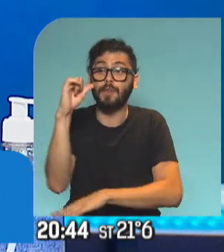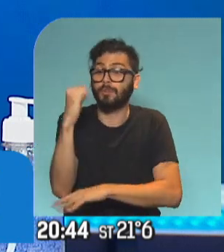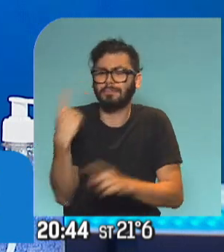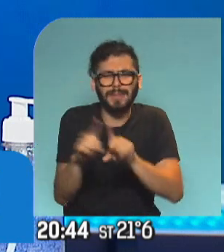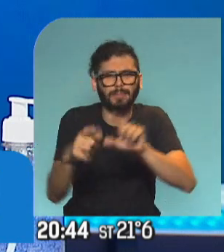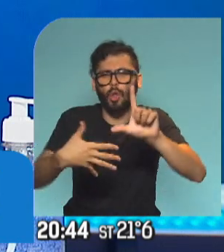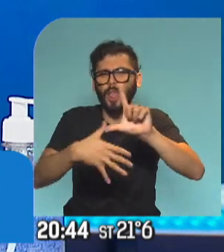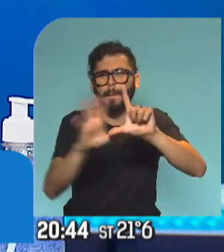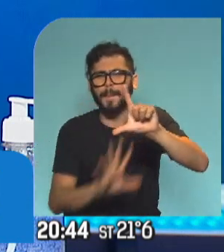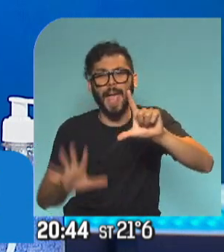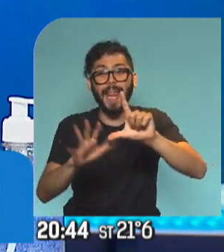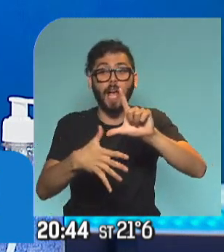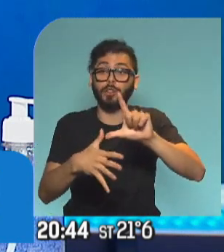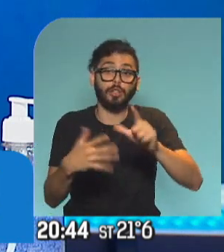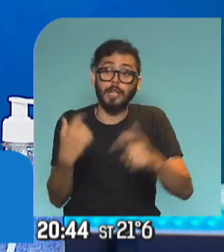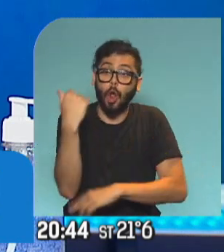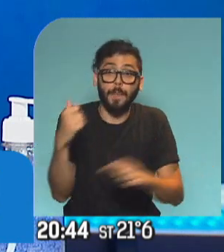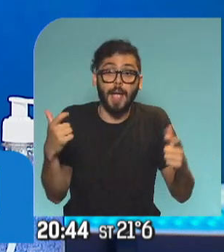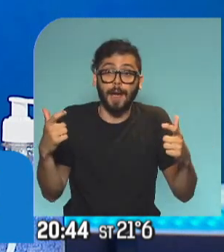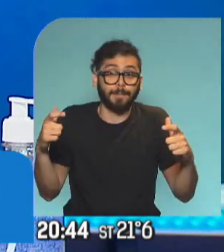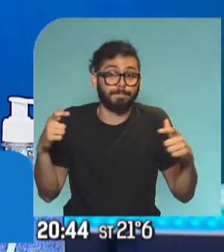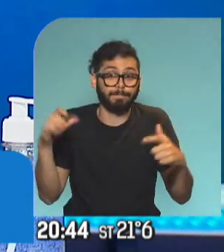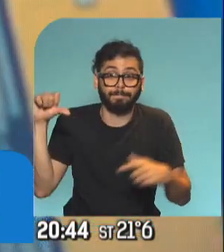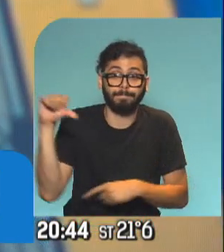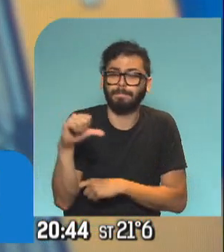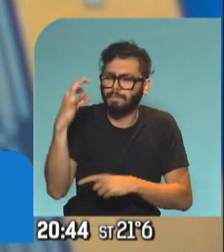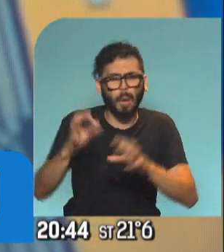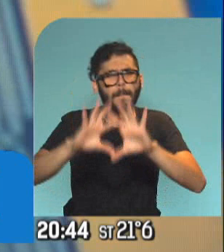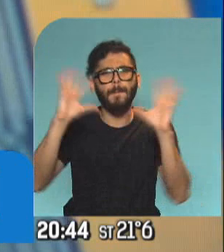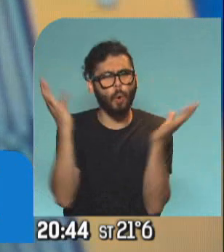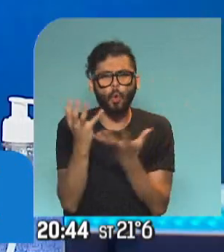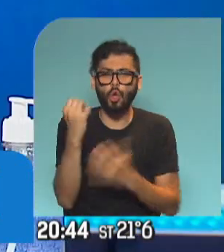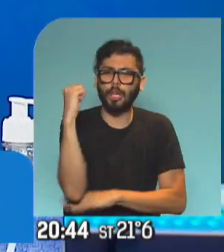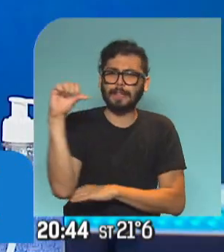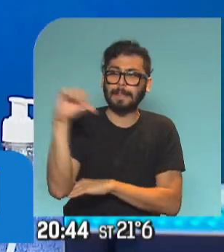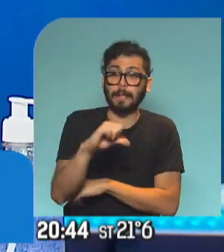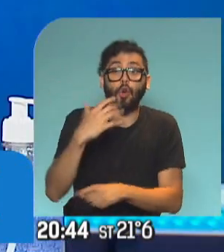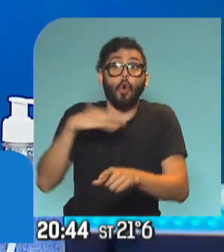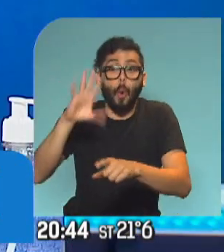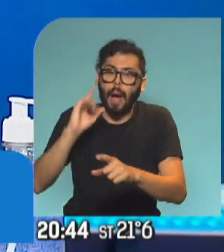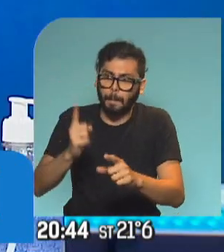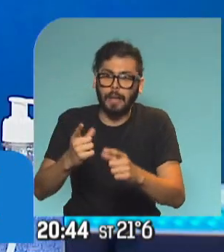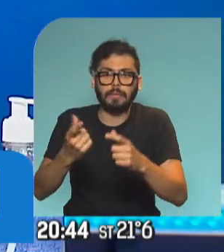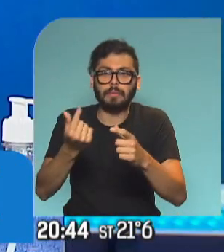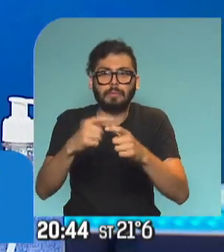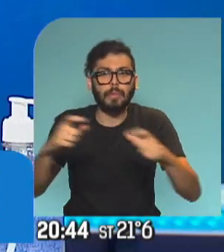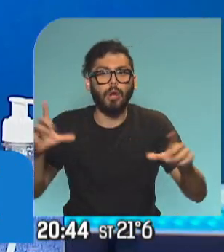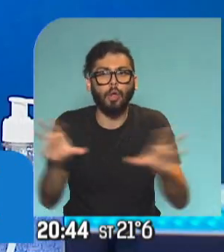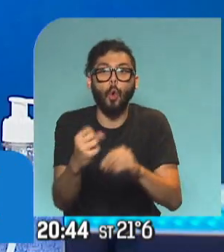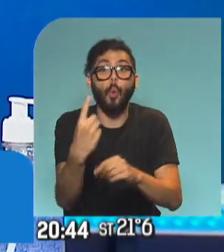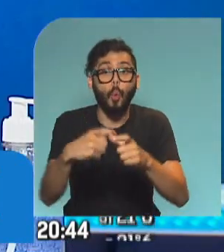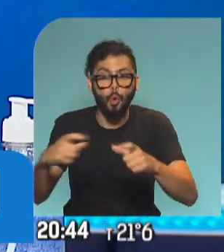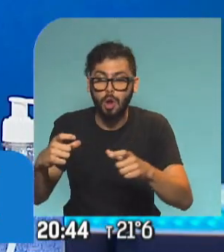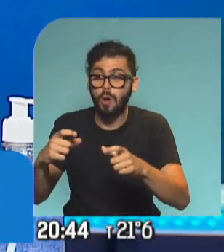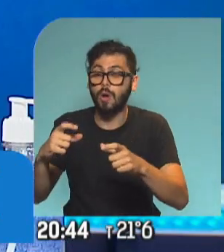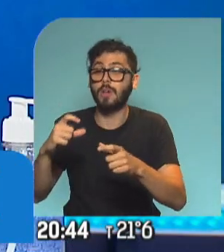los países de América Latina, del mundo y en general, sí. no solamente para Cuba. Y esto es importante también decir que además